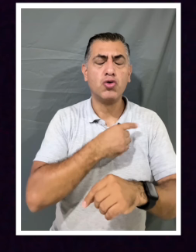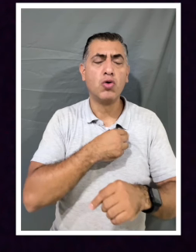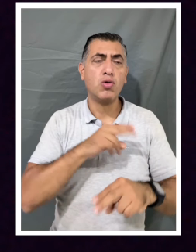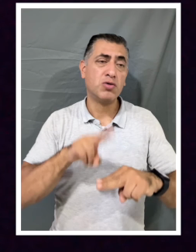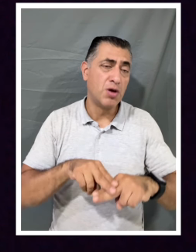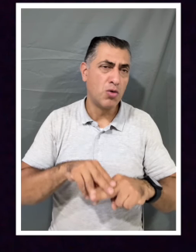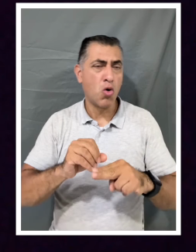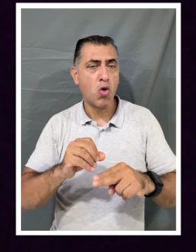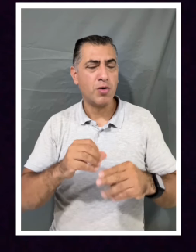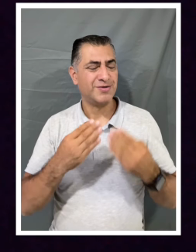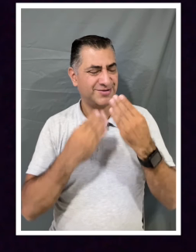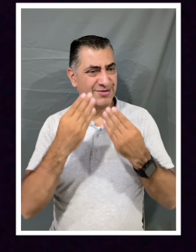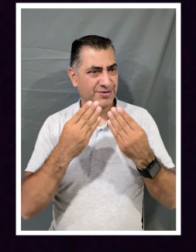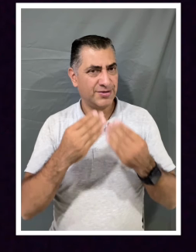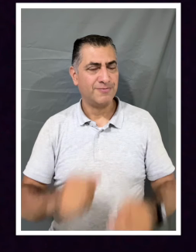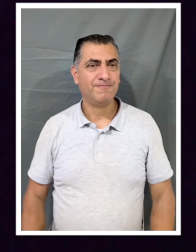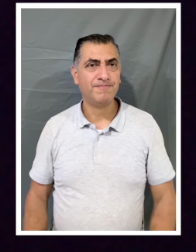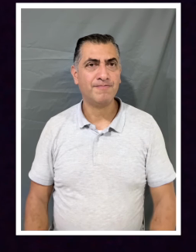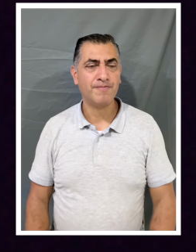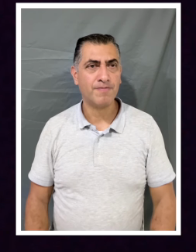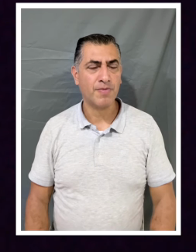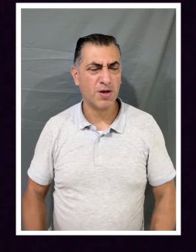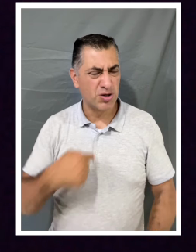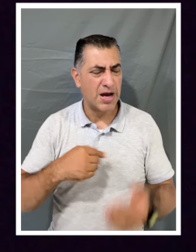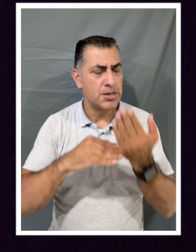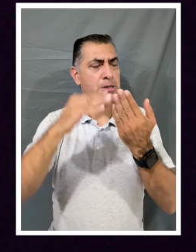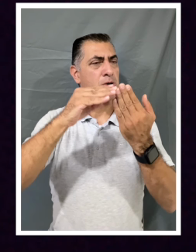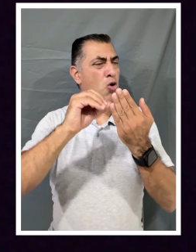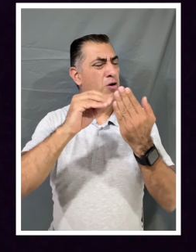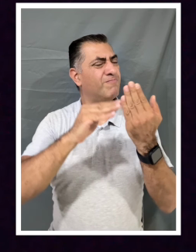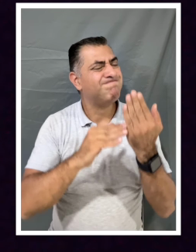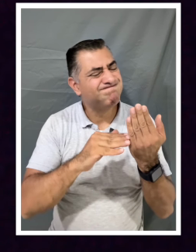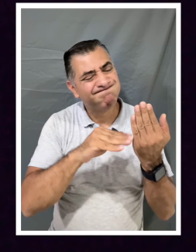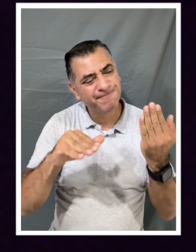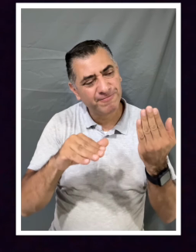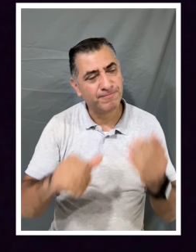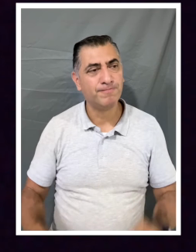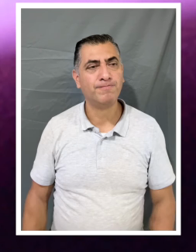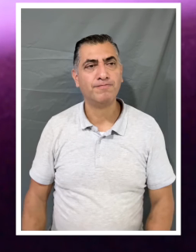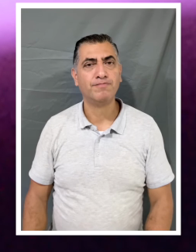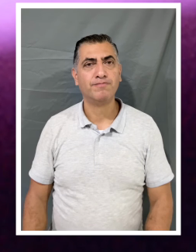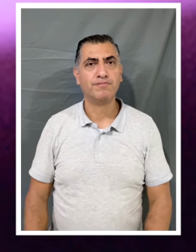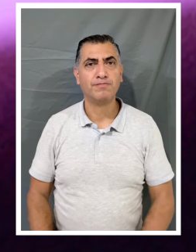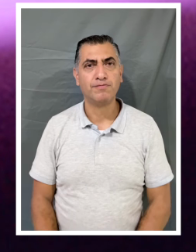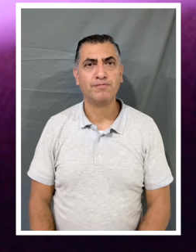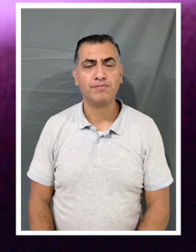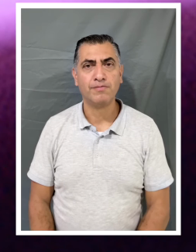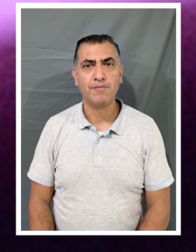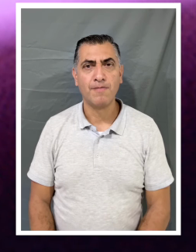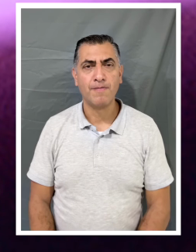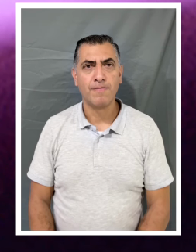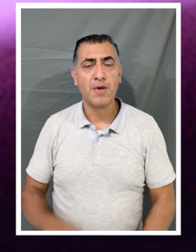siento Y todavía reclamo cuando lo hacen mal he madurado Me he quedado estancado en un estado de inmadurez